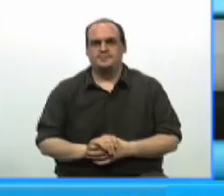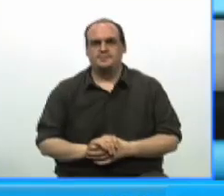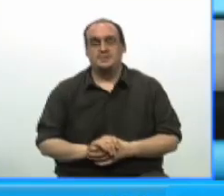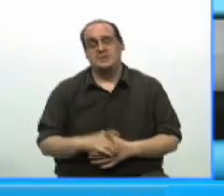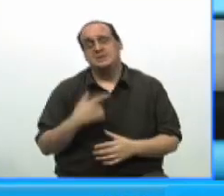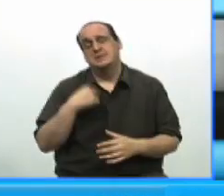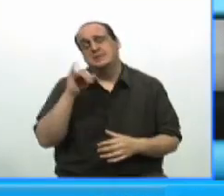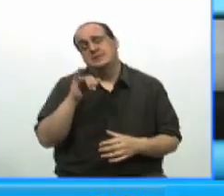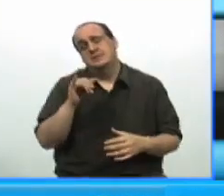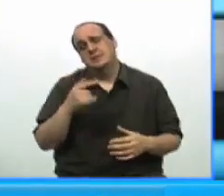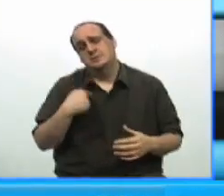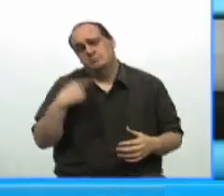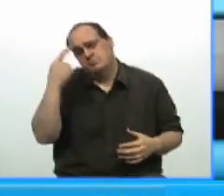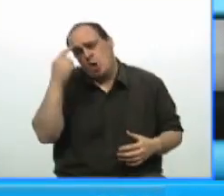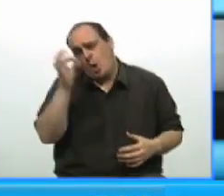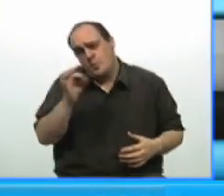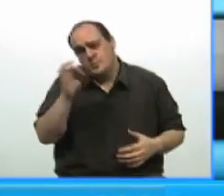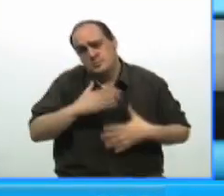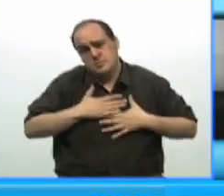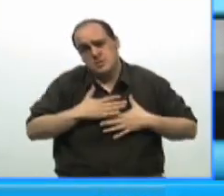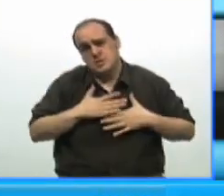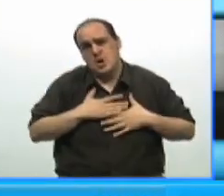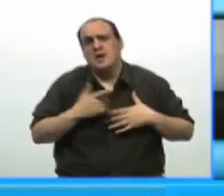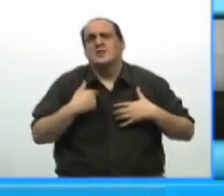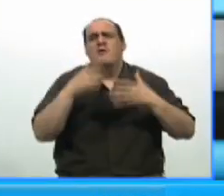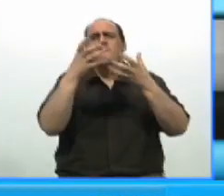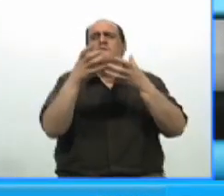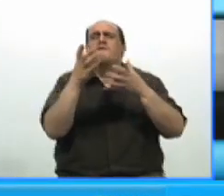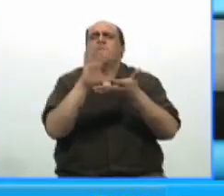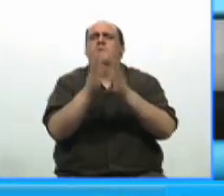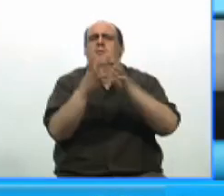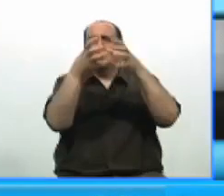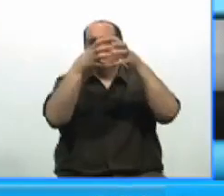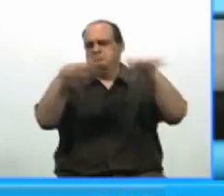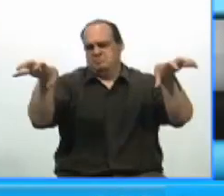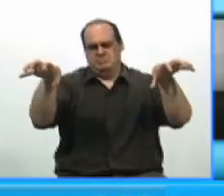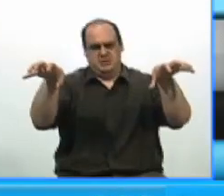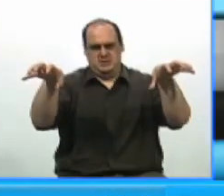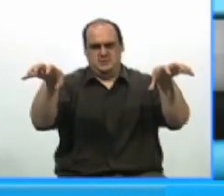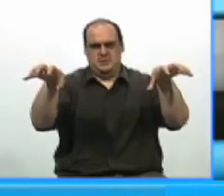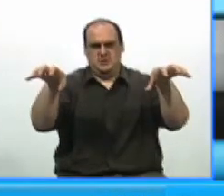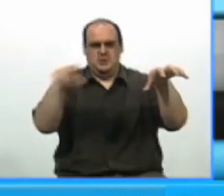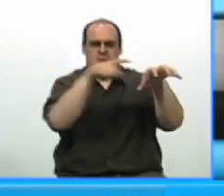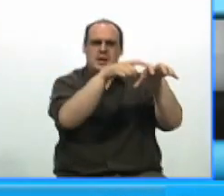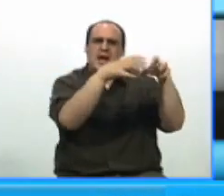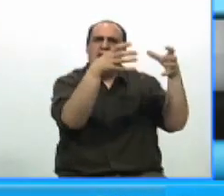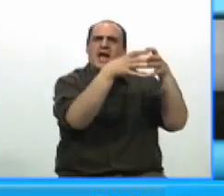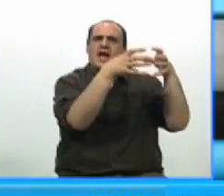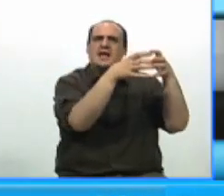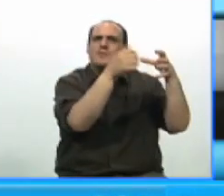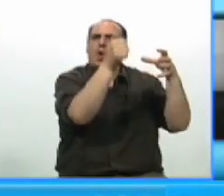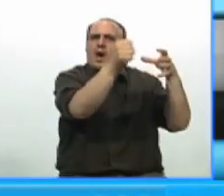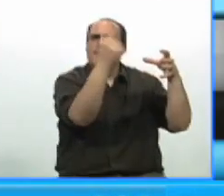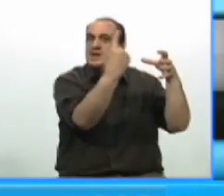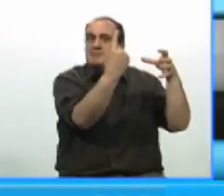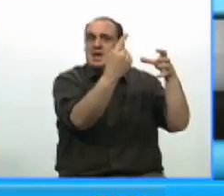Sí, mirá, yo lo que creo es que ahí hay que hacer una división y hay que decir, bueno, la primera es lo que todo el mundo mira, es